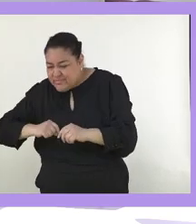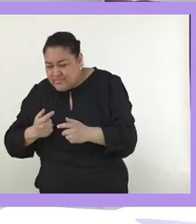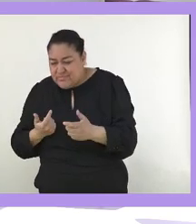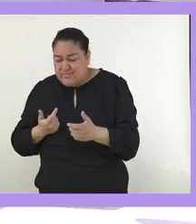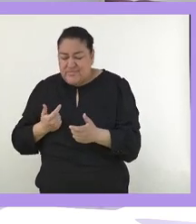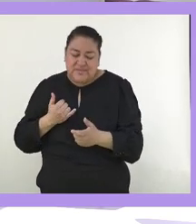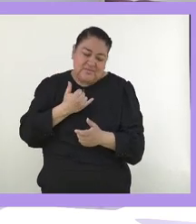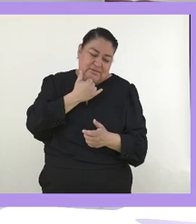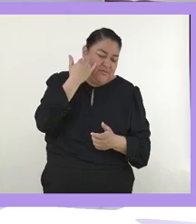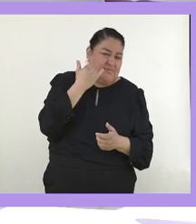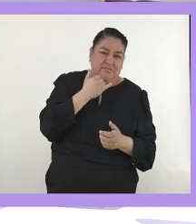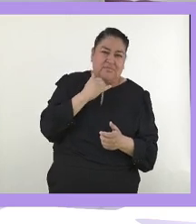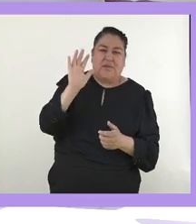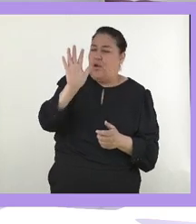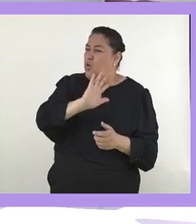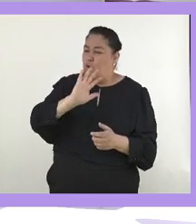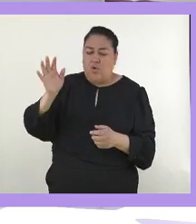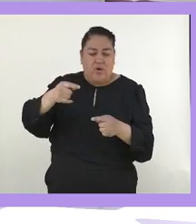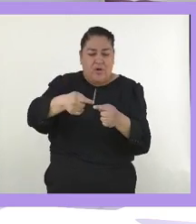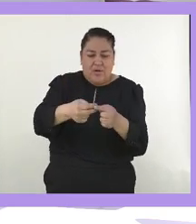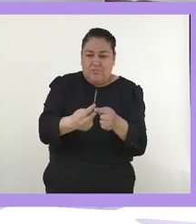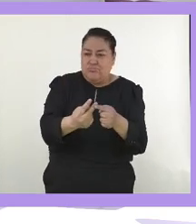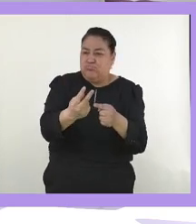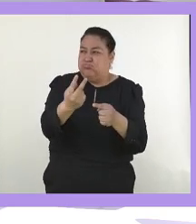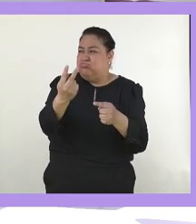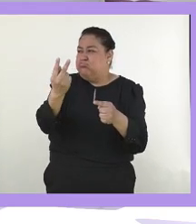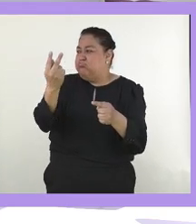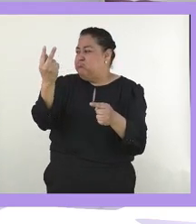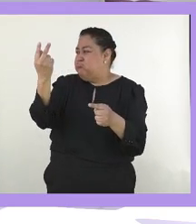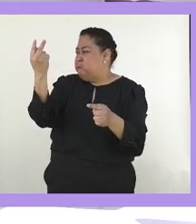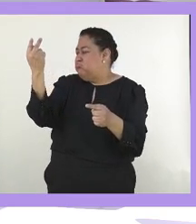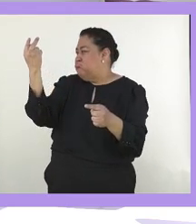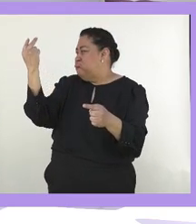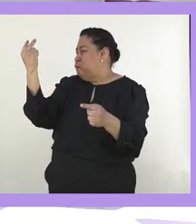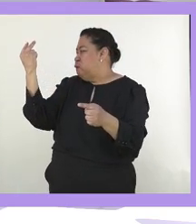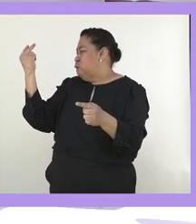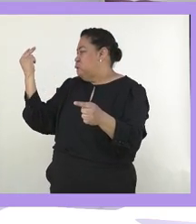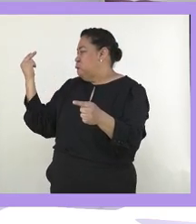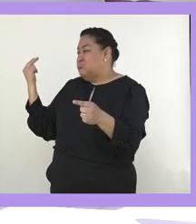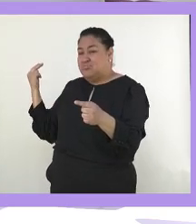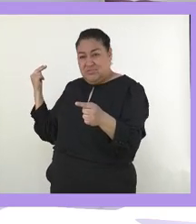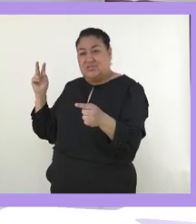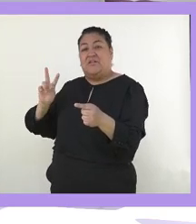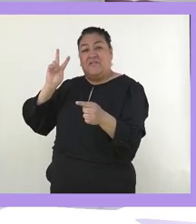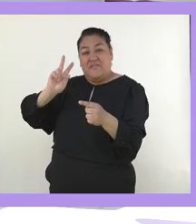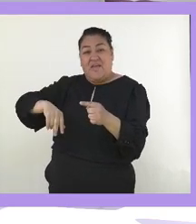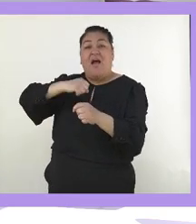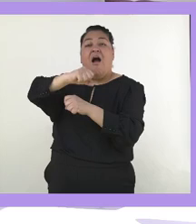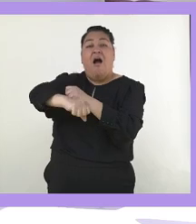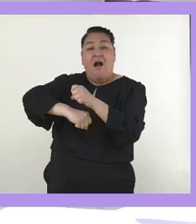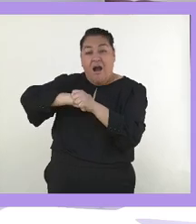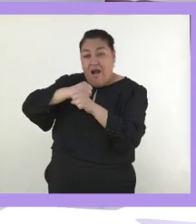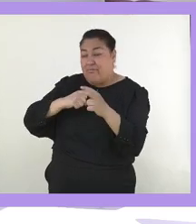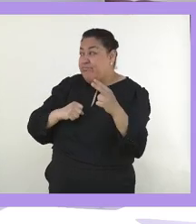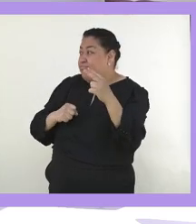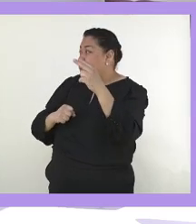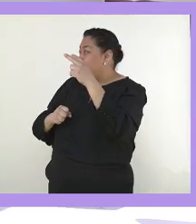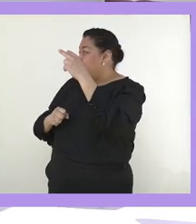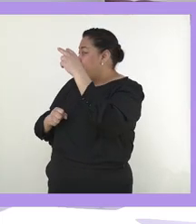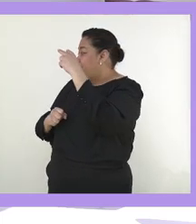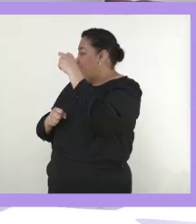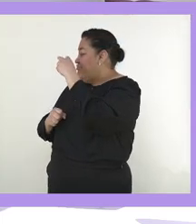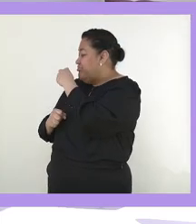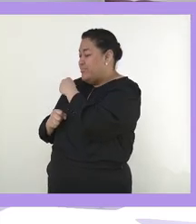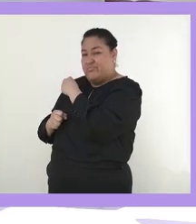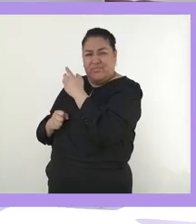de calificar todo un programa de años atrás yo creo que también este es importante reconocer que no todo